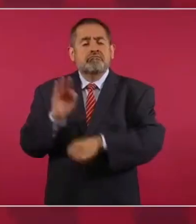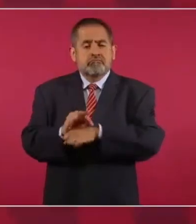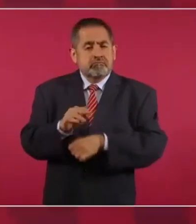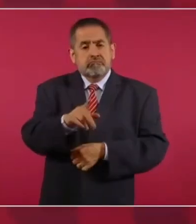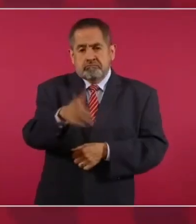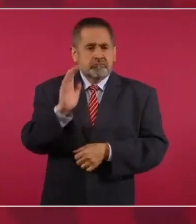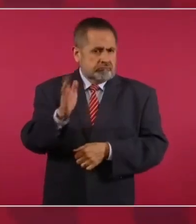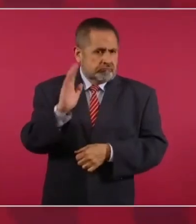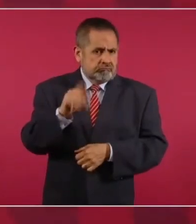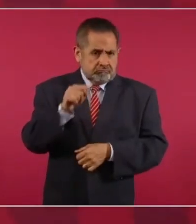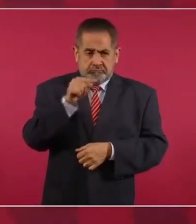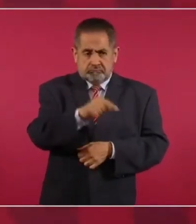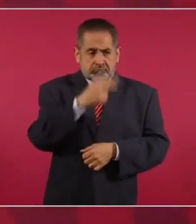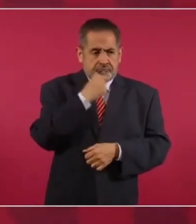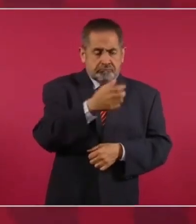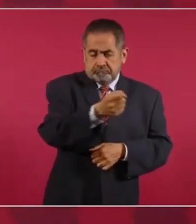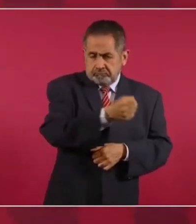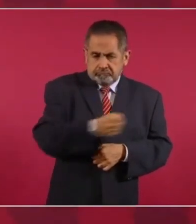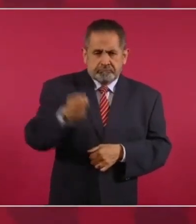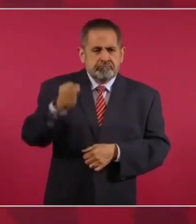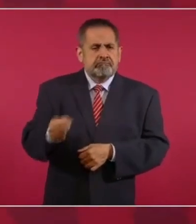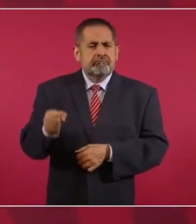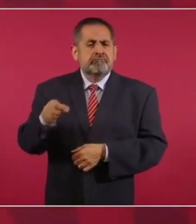que él